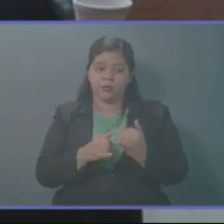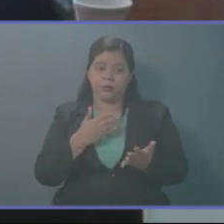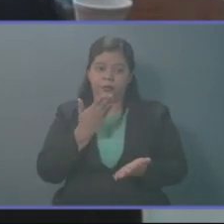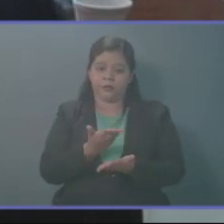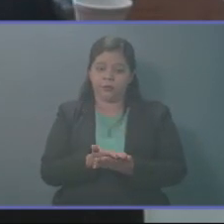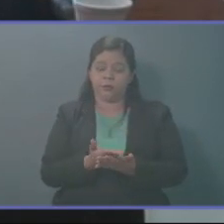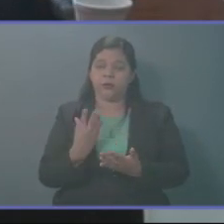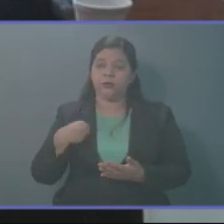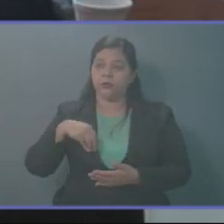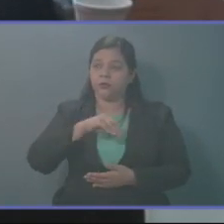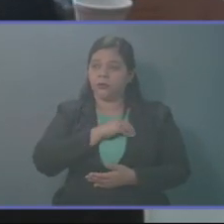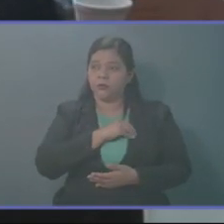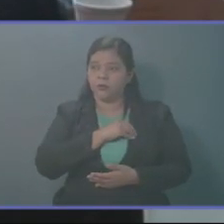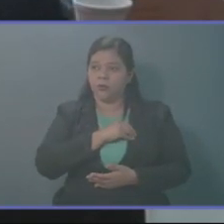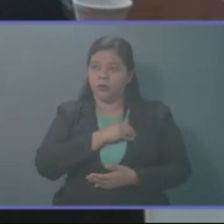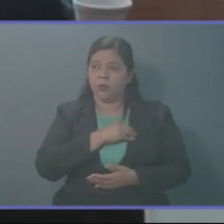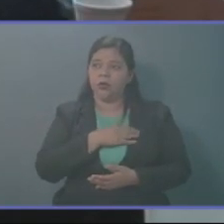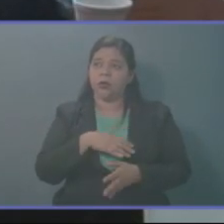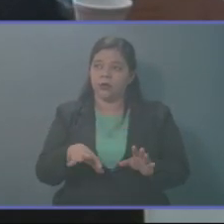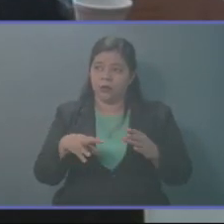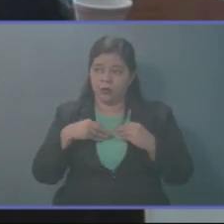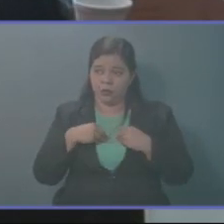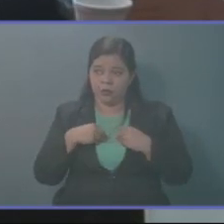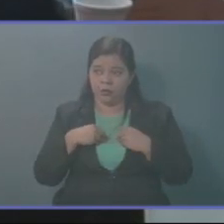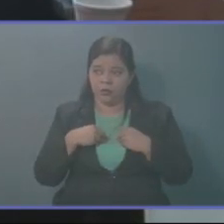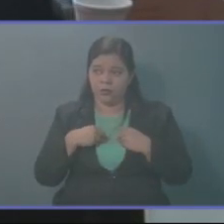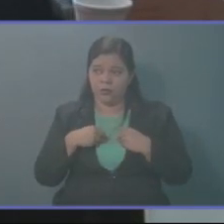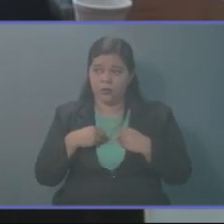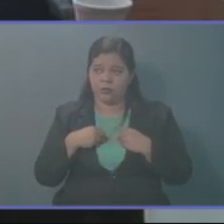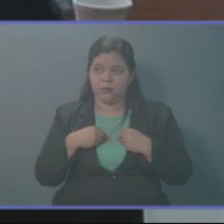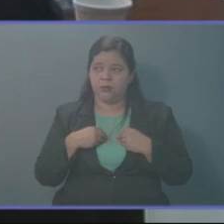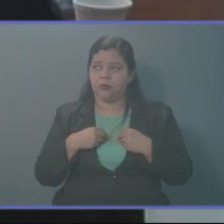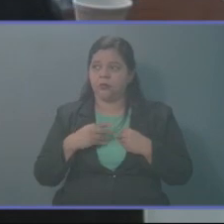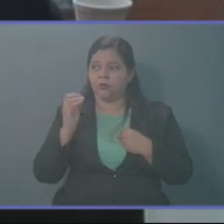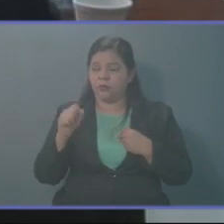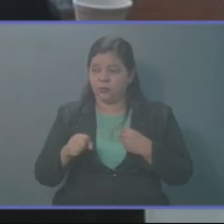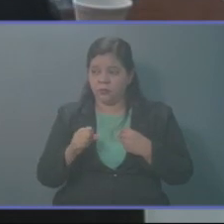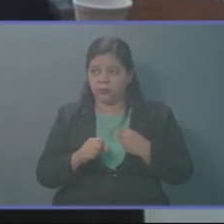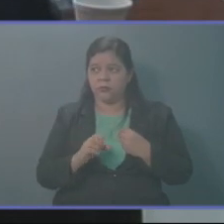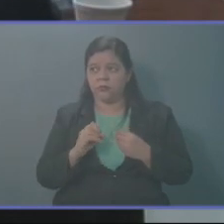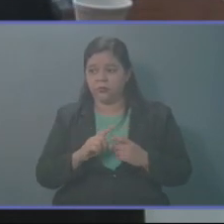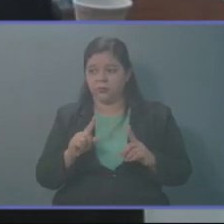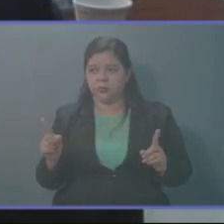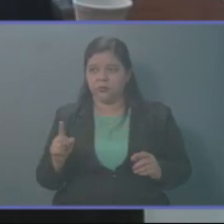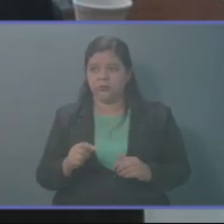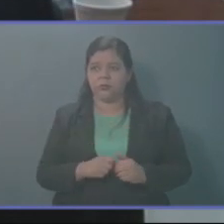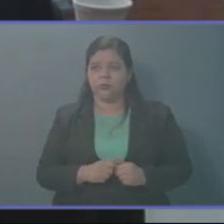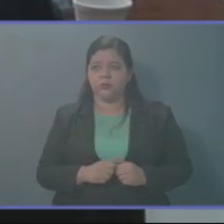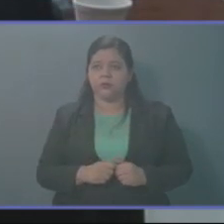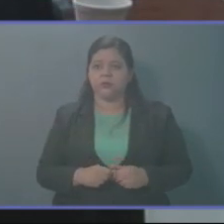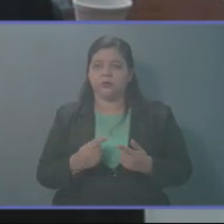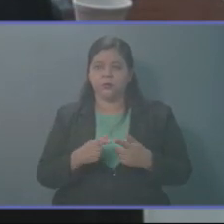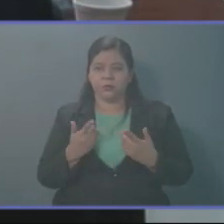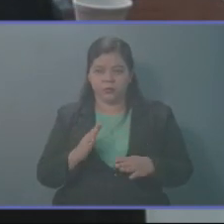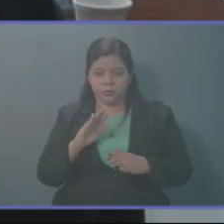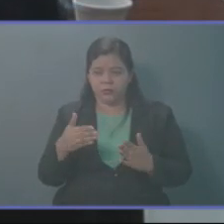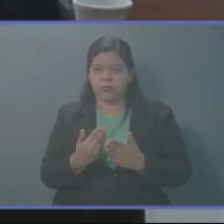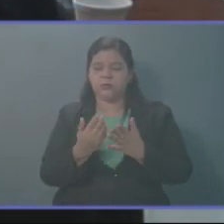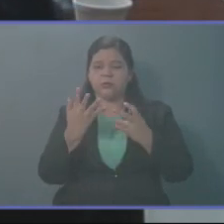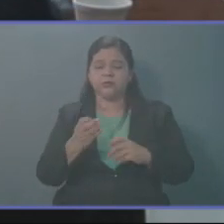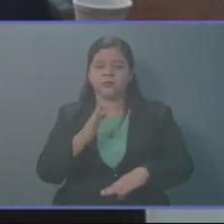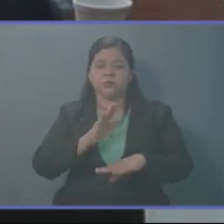del doctor es aceptada o no, yo creería, mi principal llamado es a